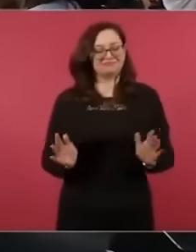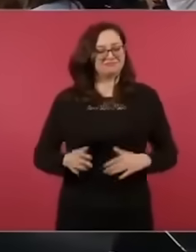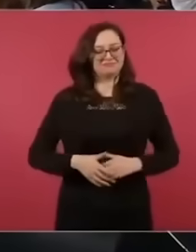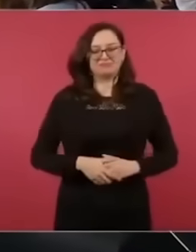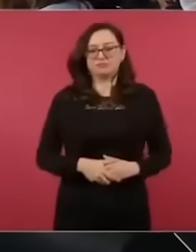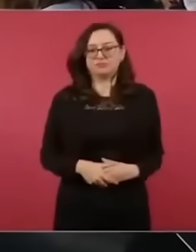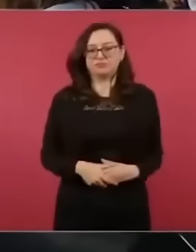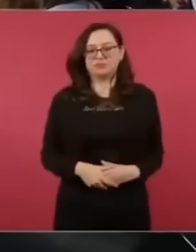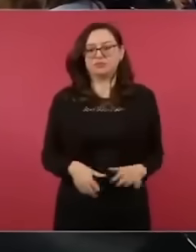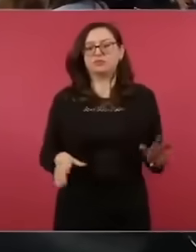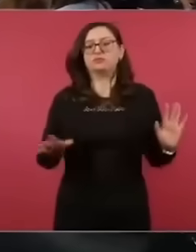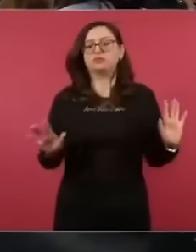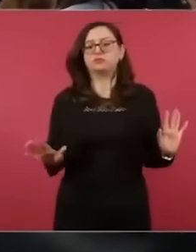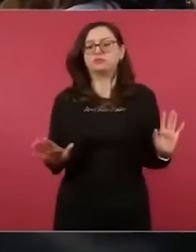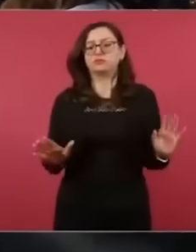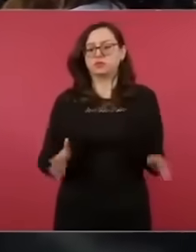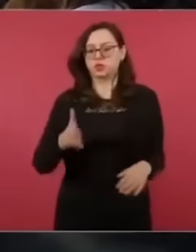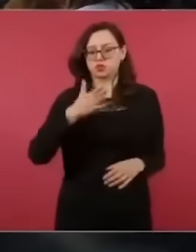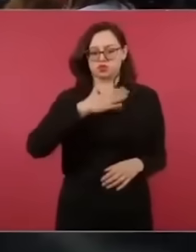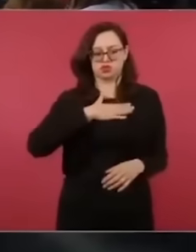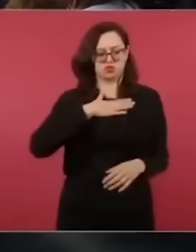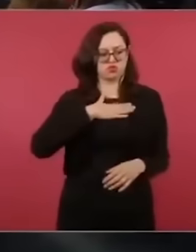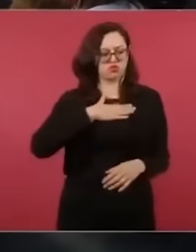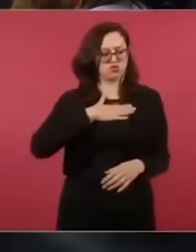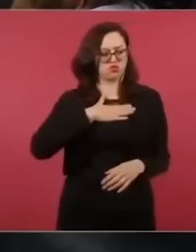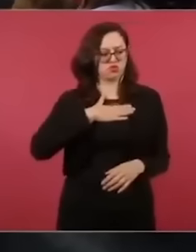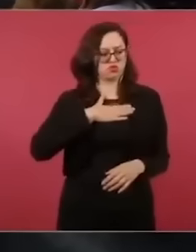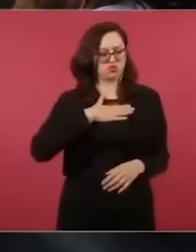porque yo soy amigo